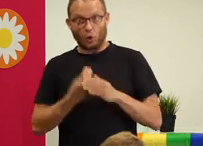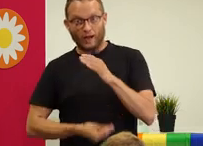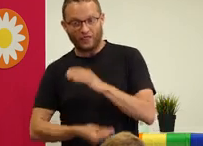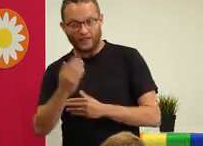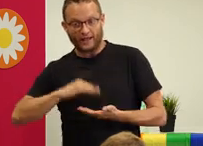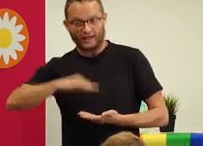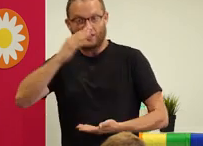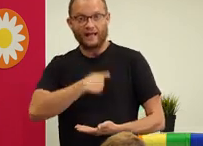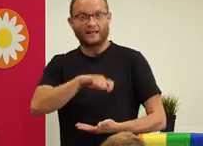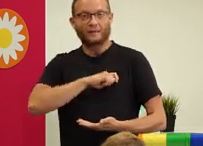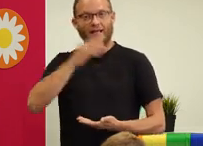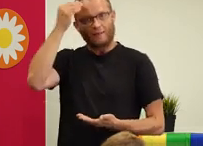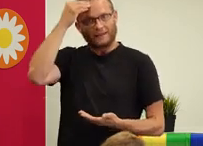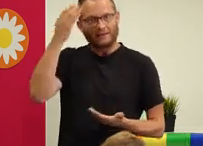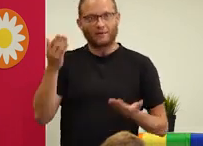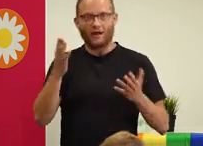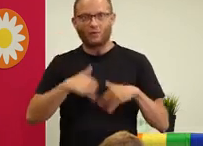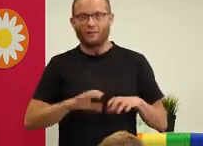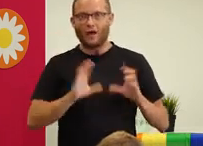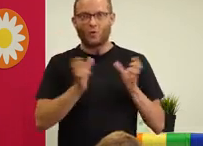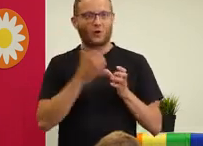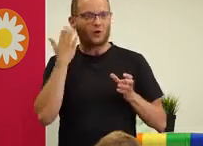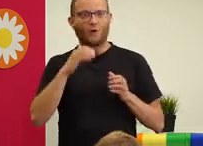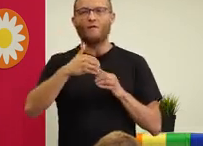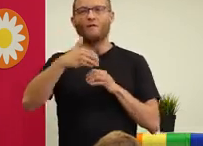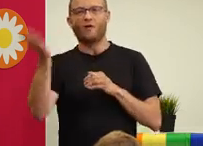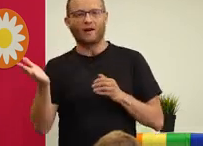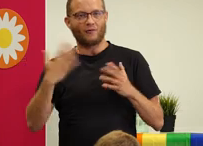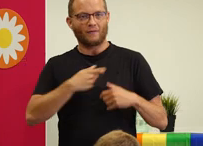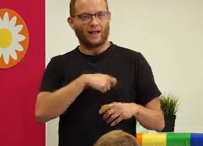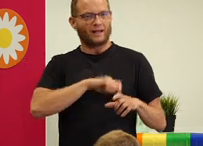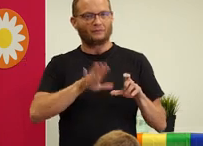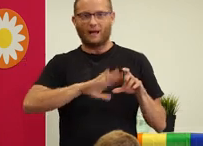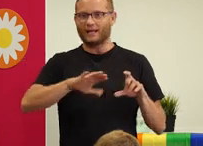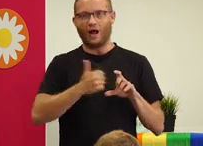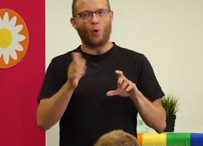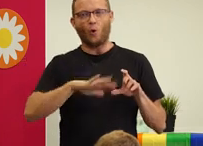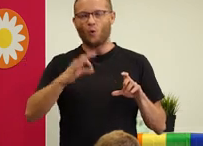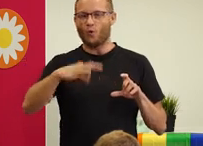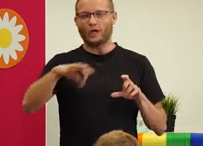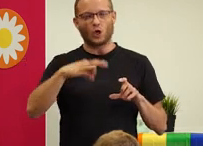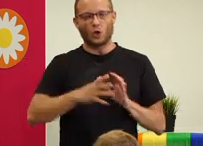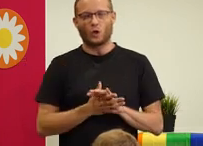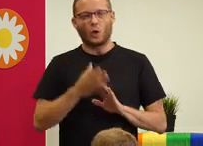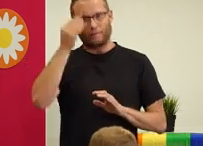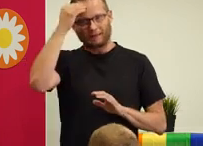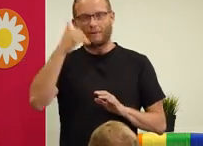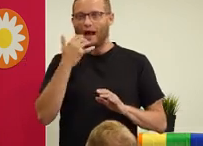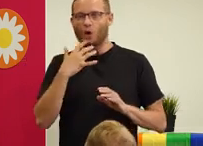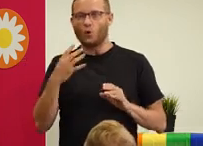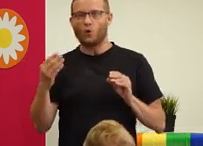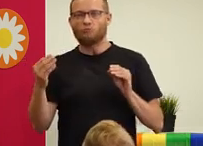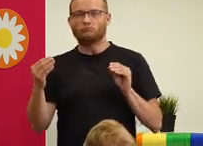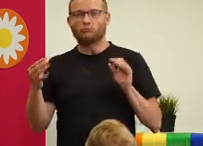crecí en España pensando que no había colectivo queer fuera de España, fuera de Occidente, y que era algo totalmente